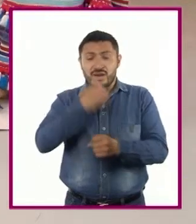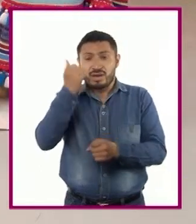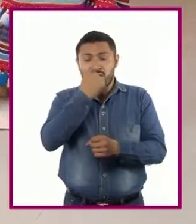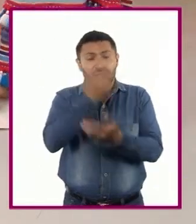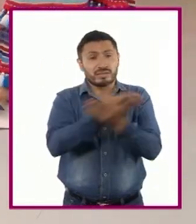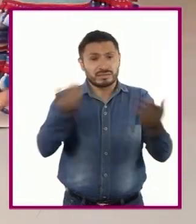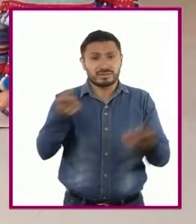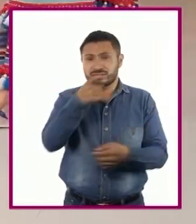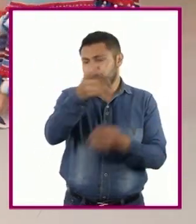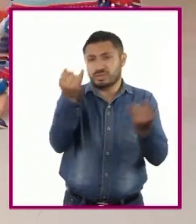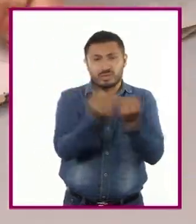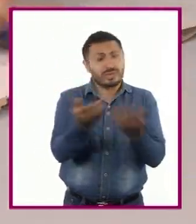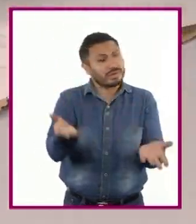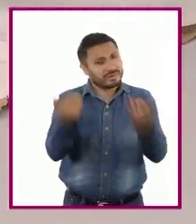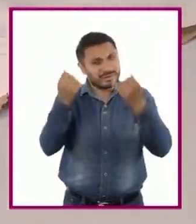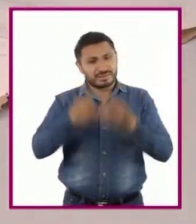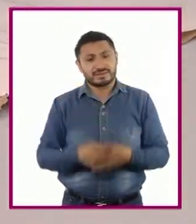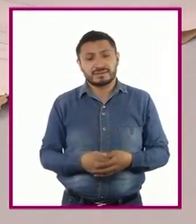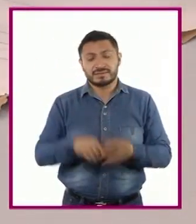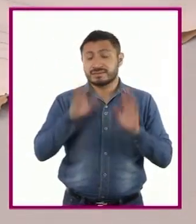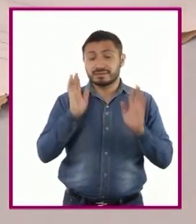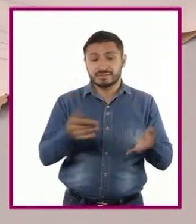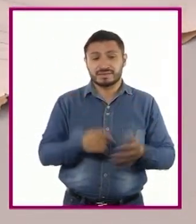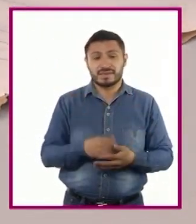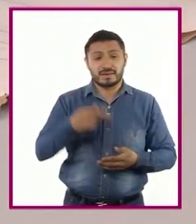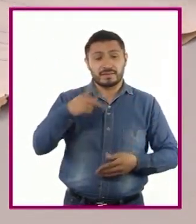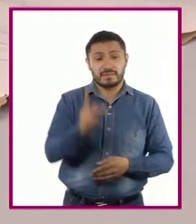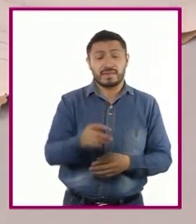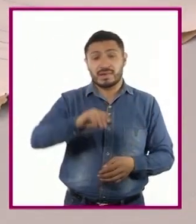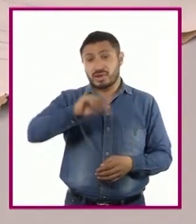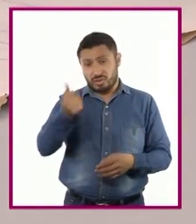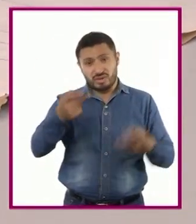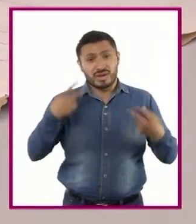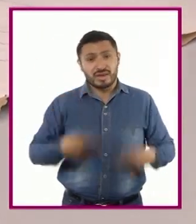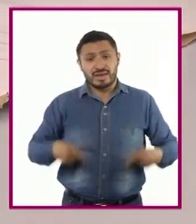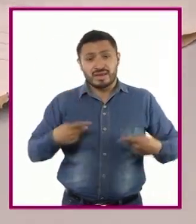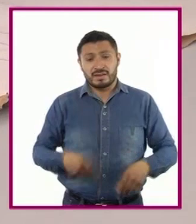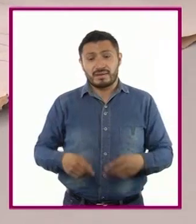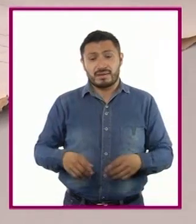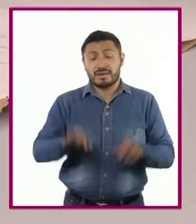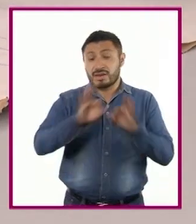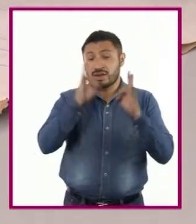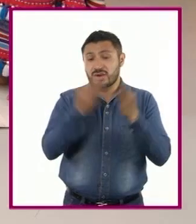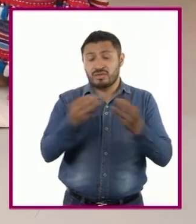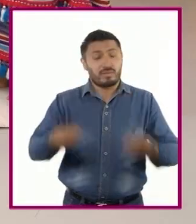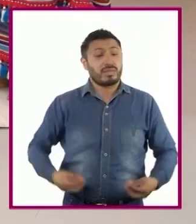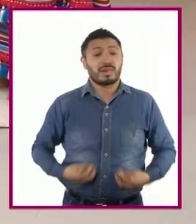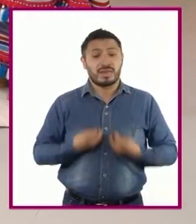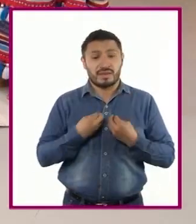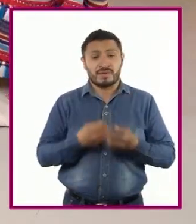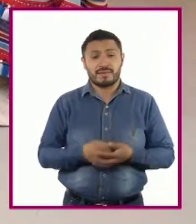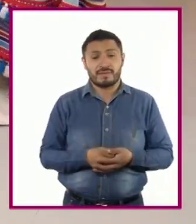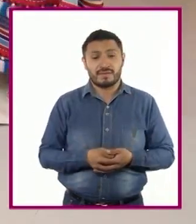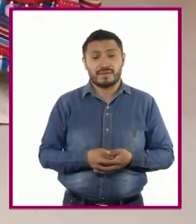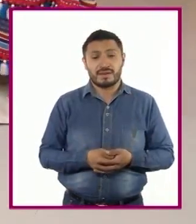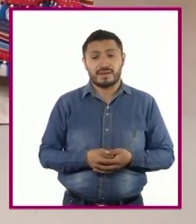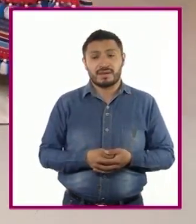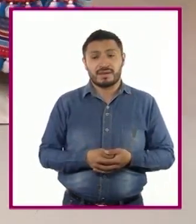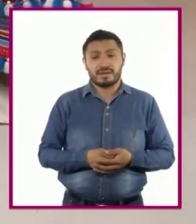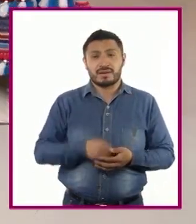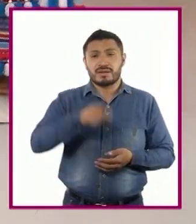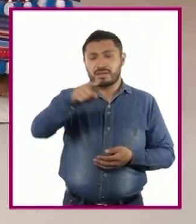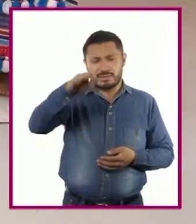ti también, Manuel, ándale. Pues ya. Pero para otras personas es una forma de vida.